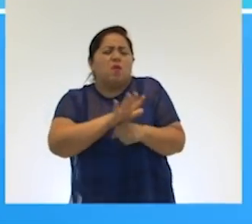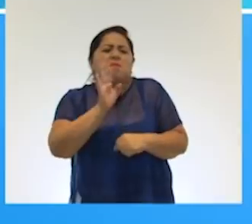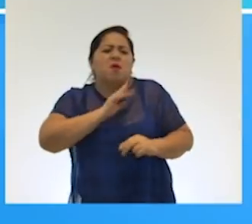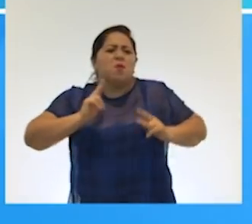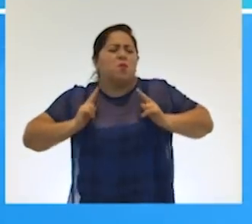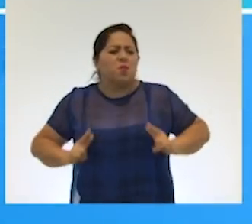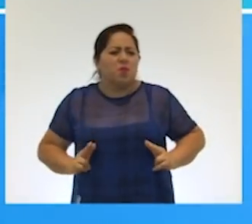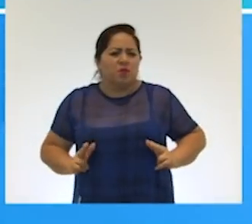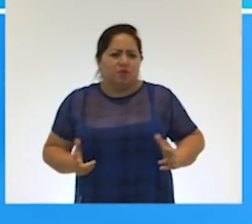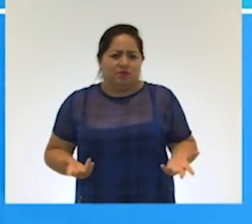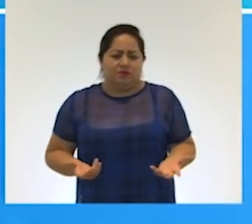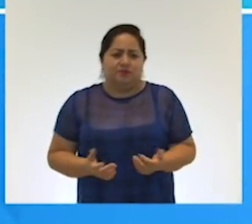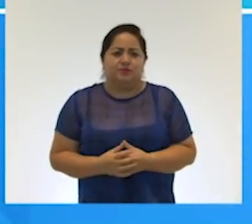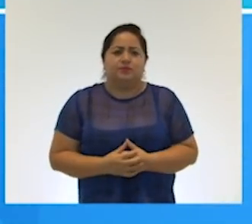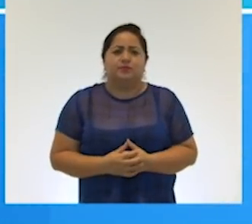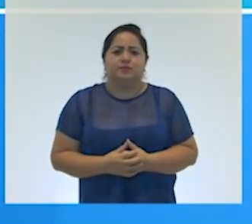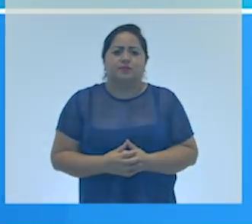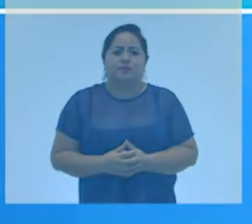humor?